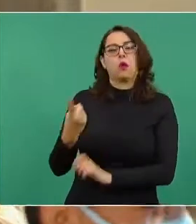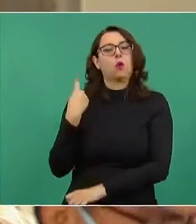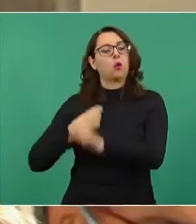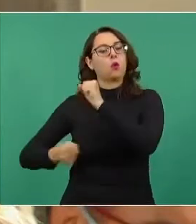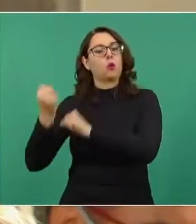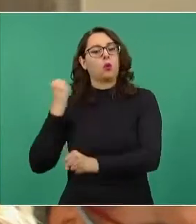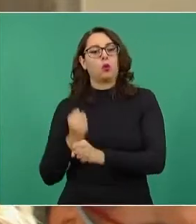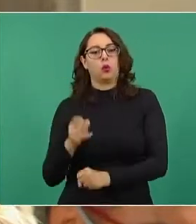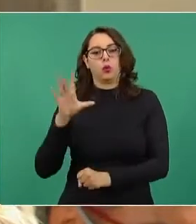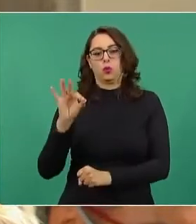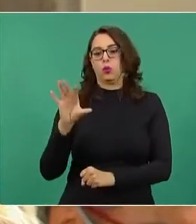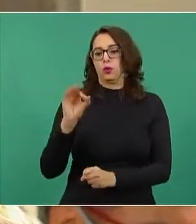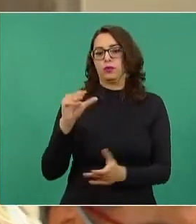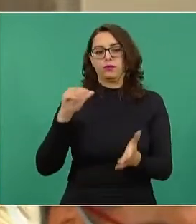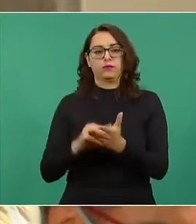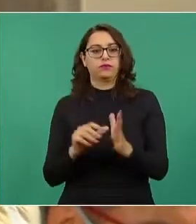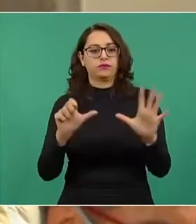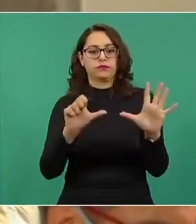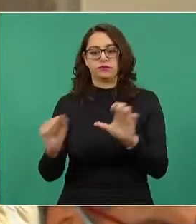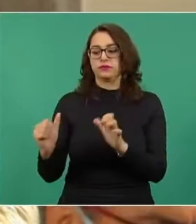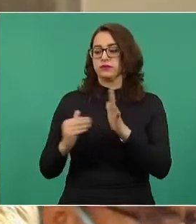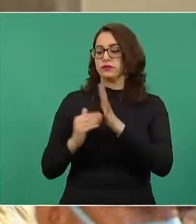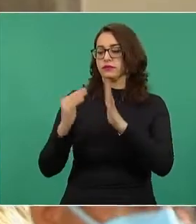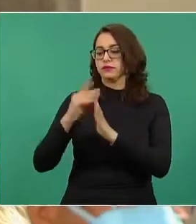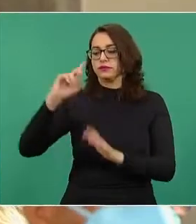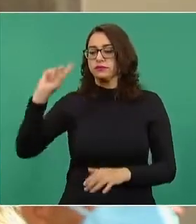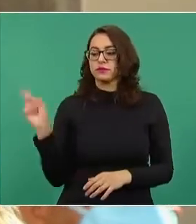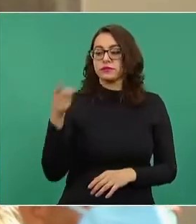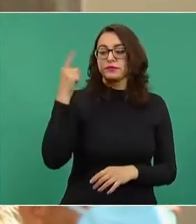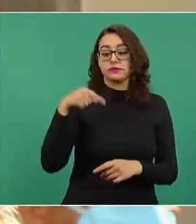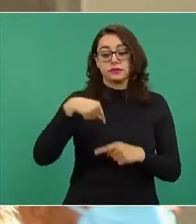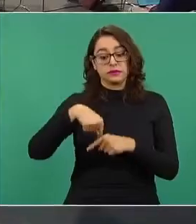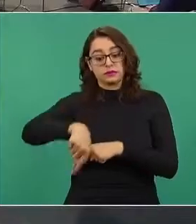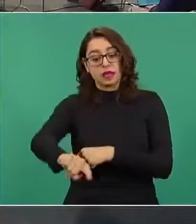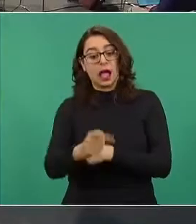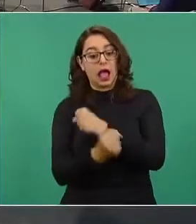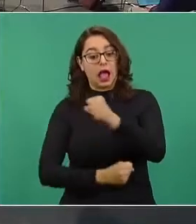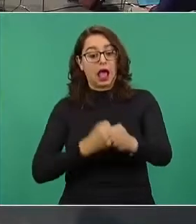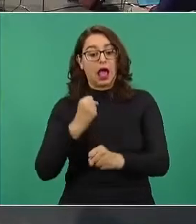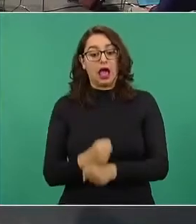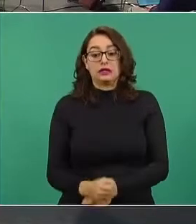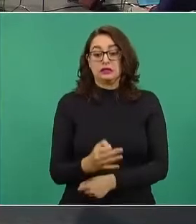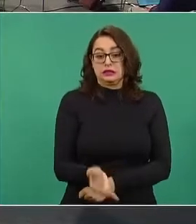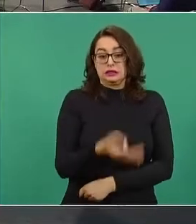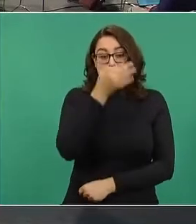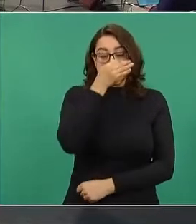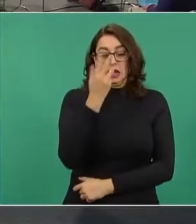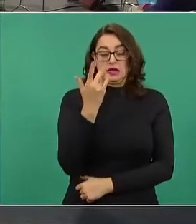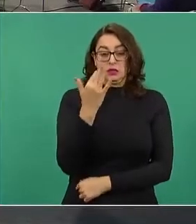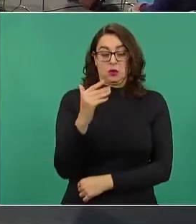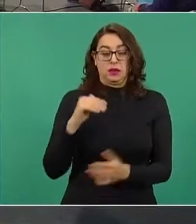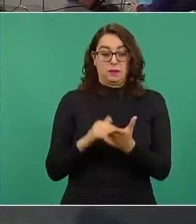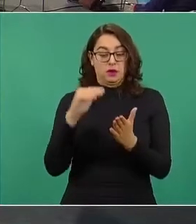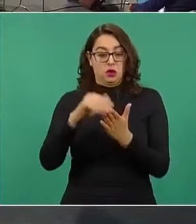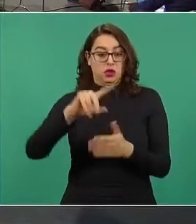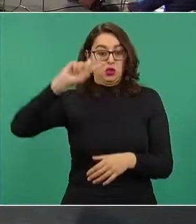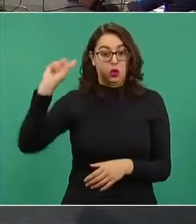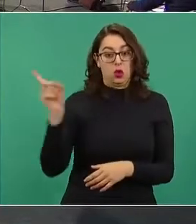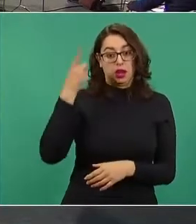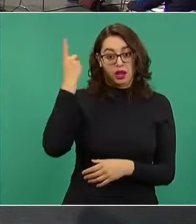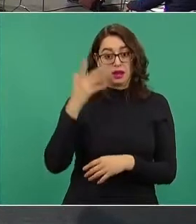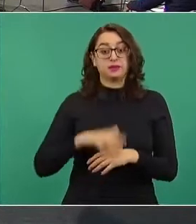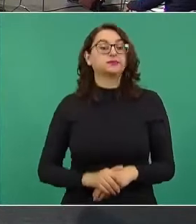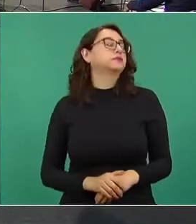récord de 40.600 millones de dólares. Ahora están por alcanzar o rebasar 50.000 millones de dólares. La propuesta